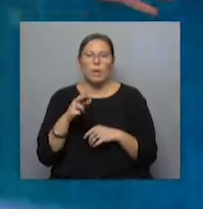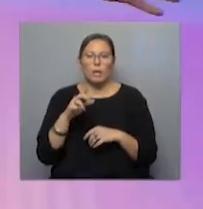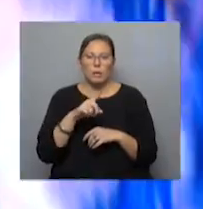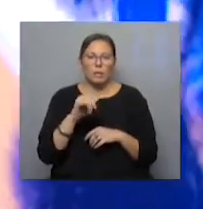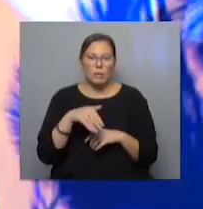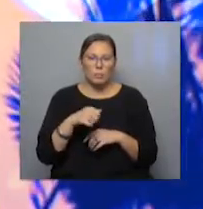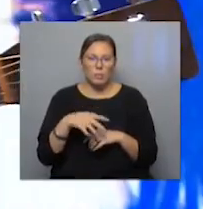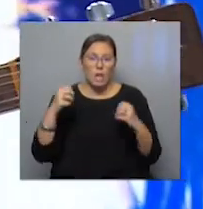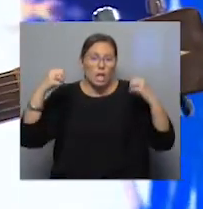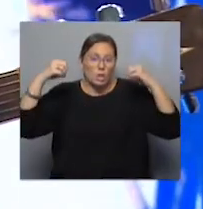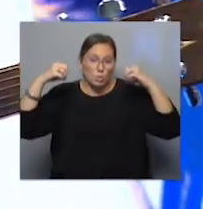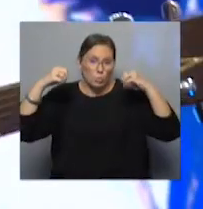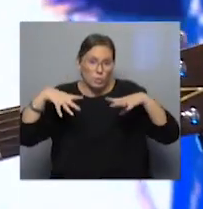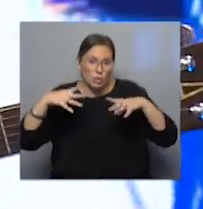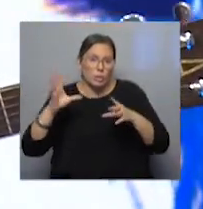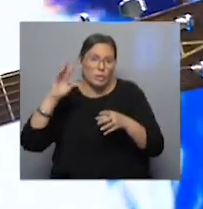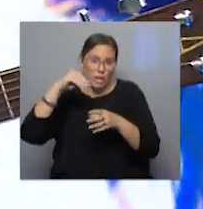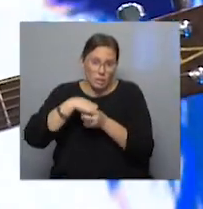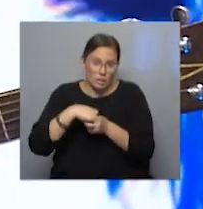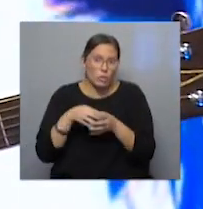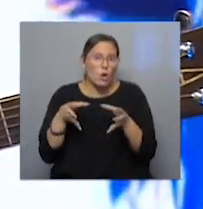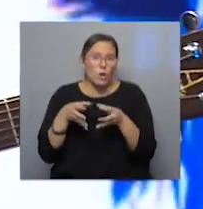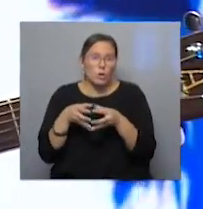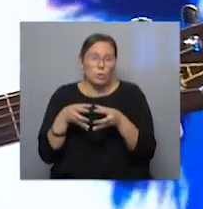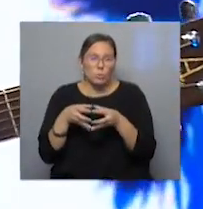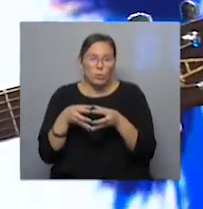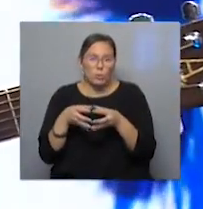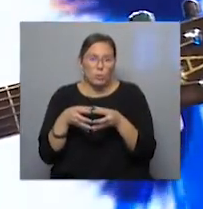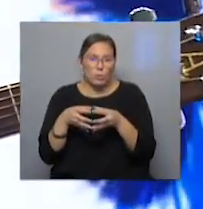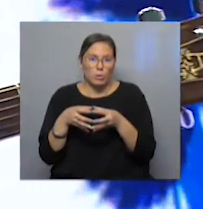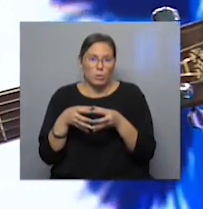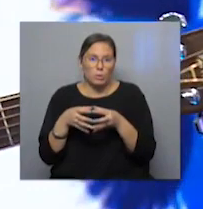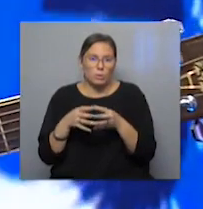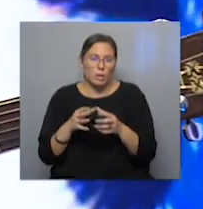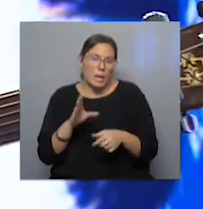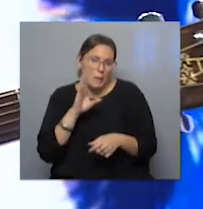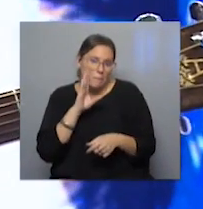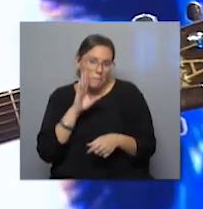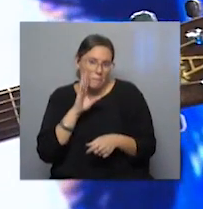es nuestra iluminadora y que forma parte del grupo, está maternando.